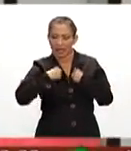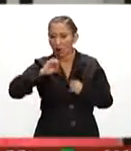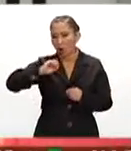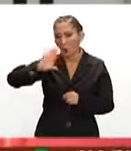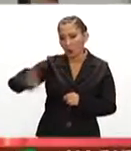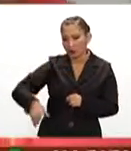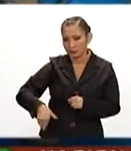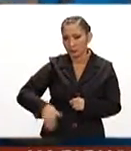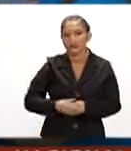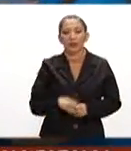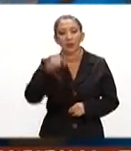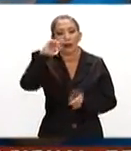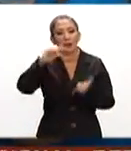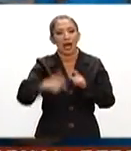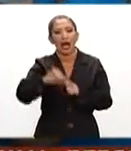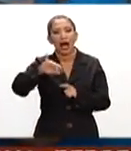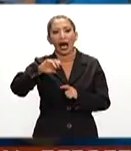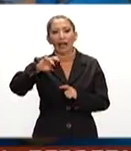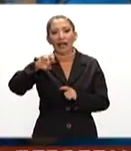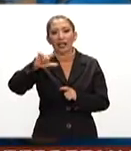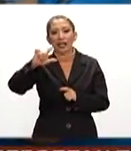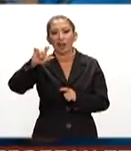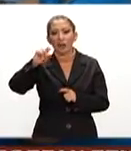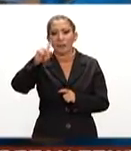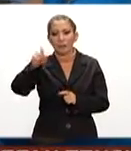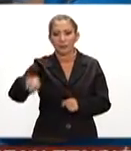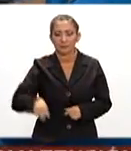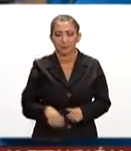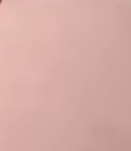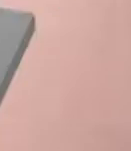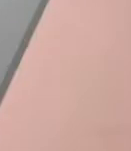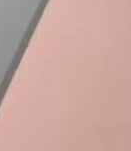vida y la muerte. Para México al Día, Jacqueline López Zárate.